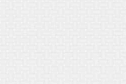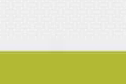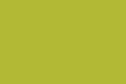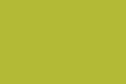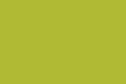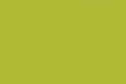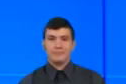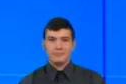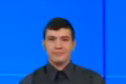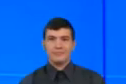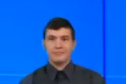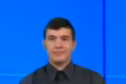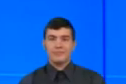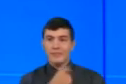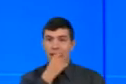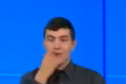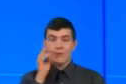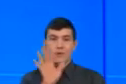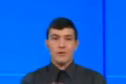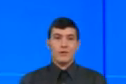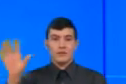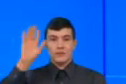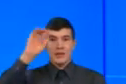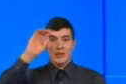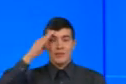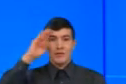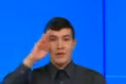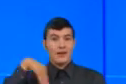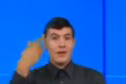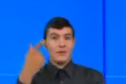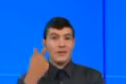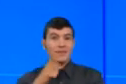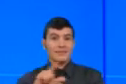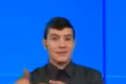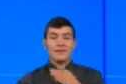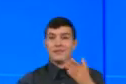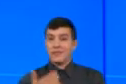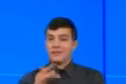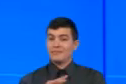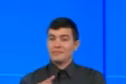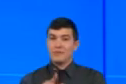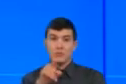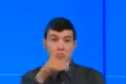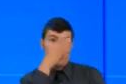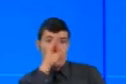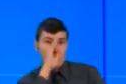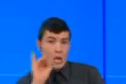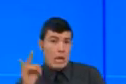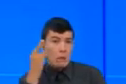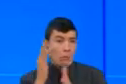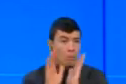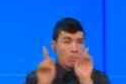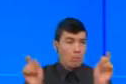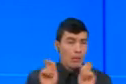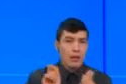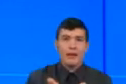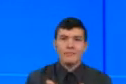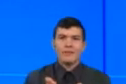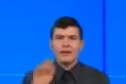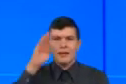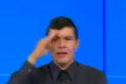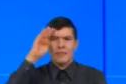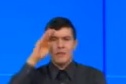Altro.com. El Código Nacional de Policía entraría a regir la próxima semana. Es por esto que ante las dudas e incertidumbres de la comunidad, la Policía